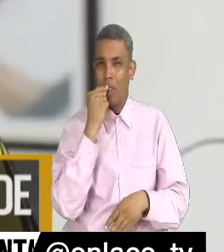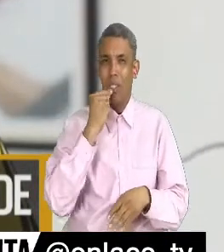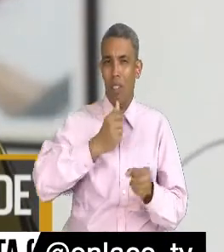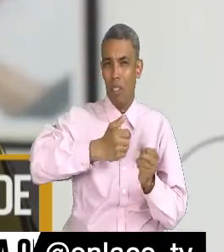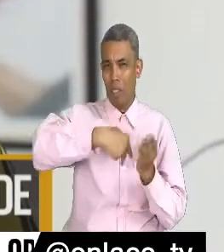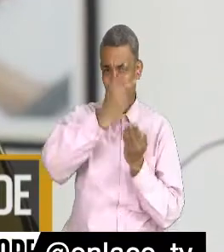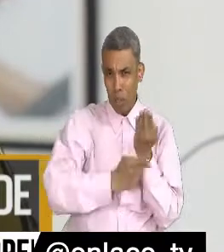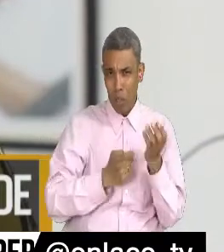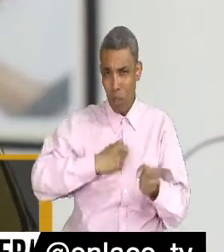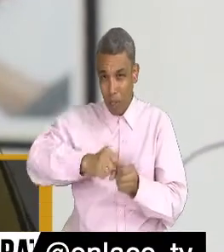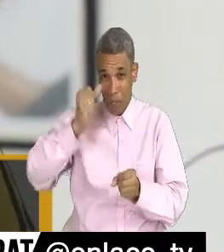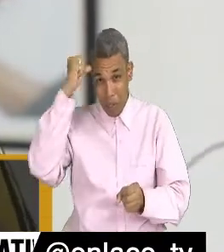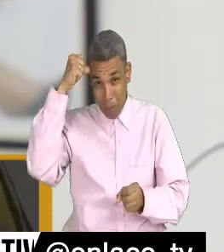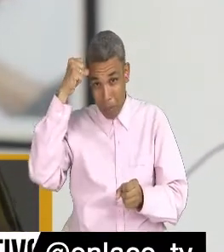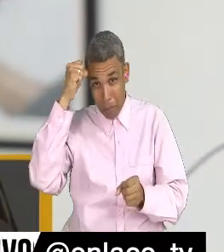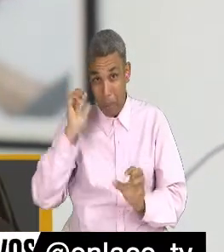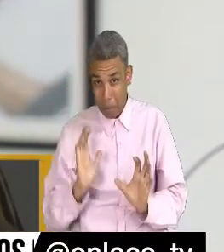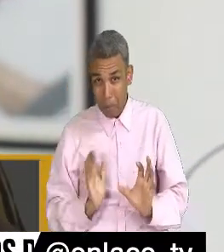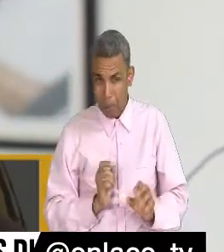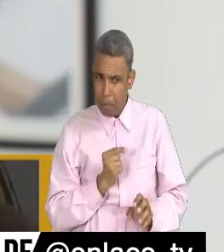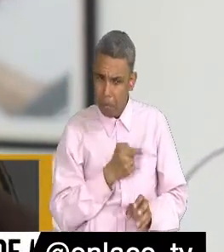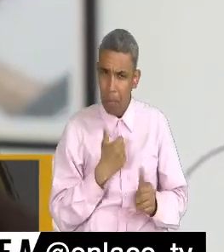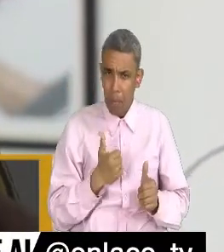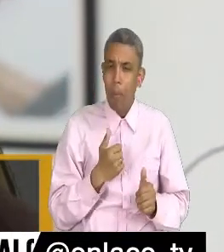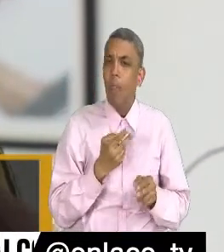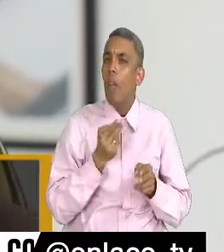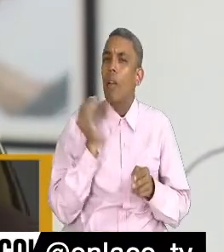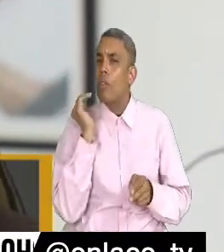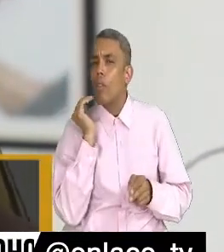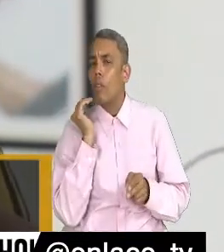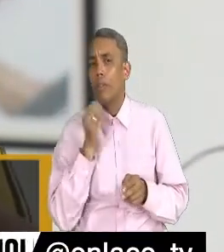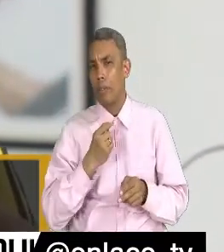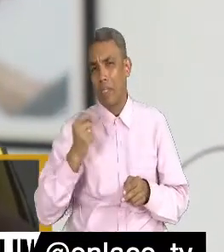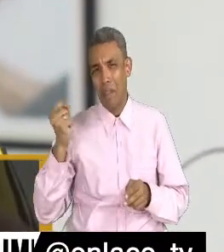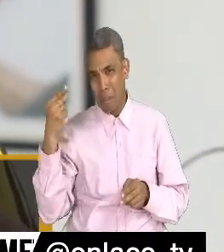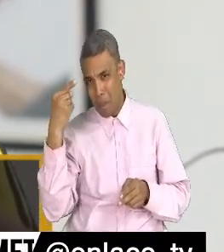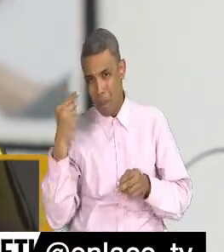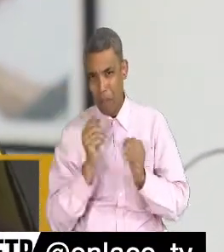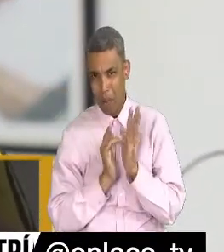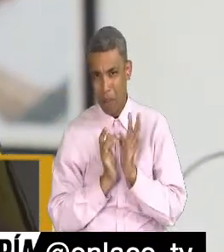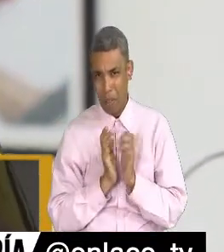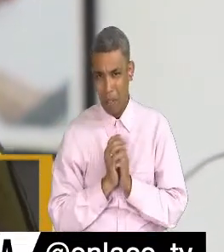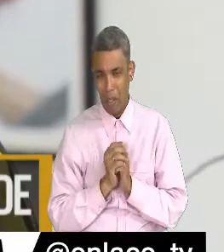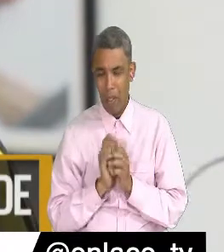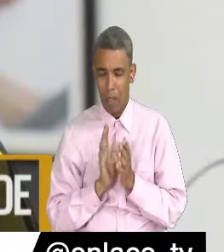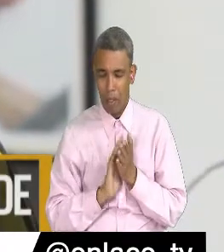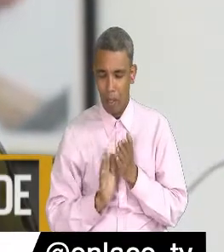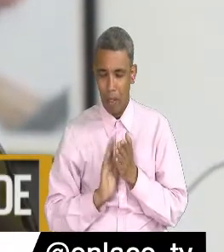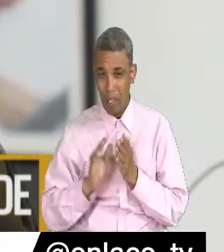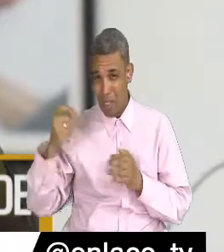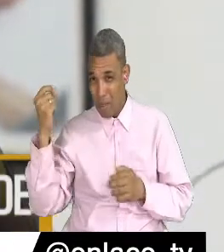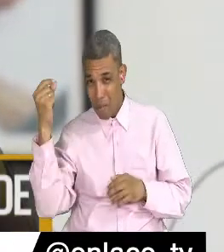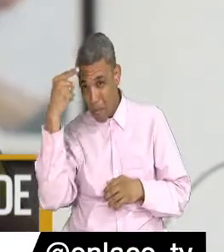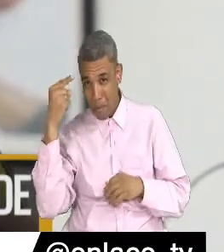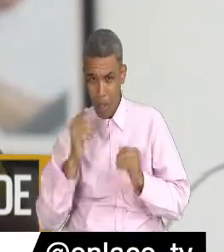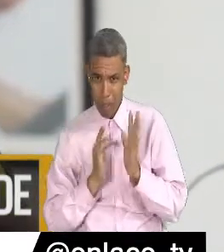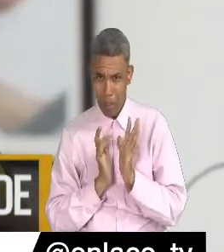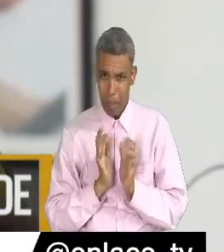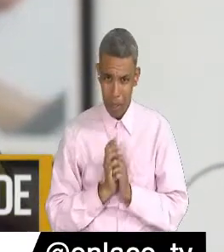totalmente diferentes. El 1 de abril hay una marcha que está organizando un sector político del país y que